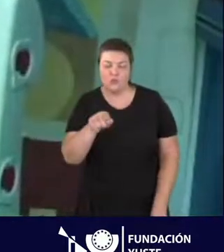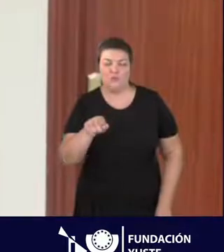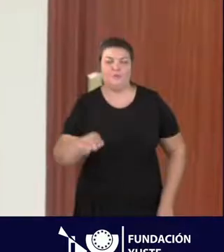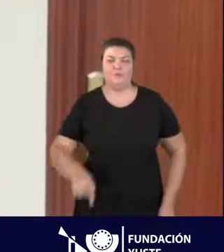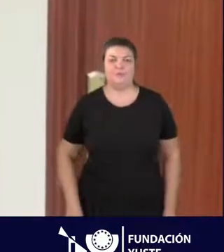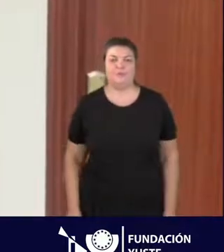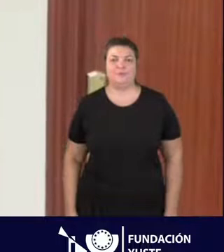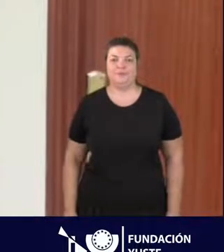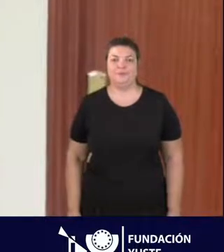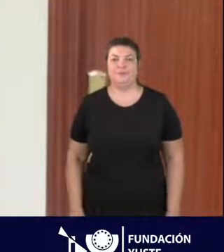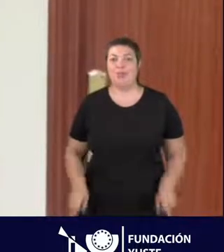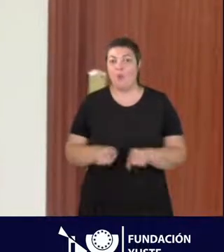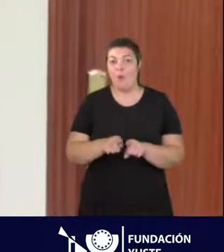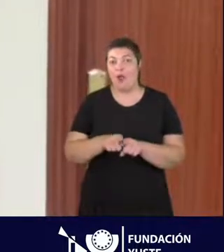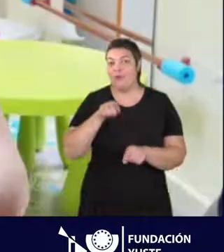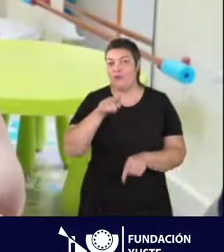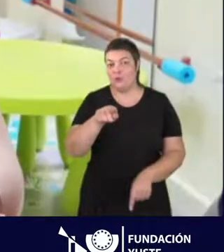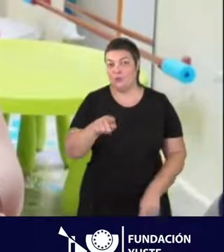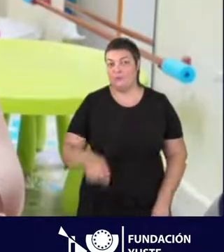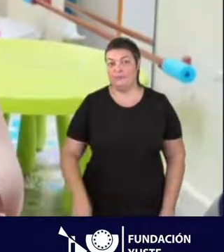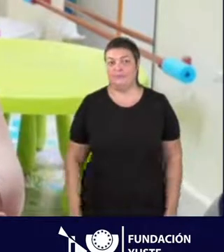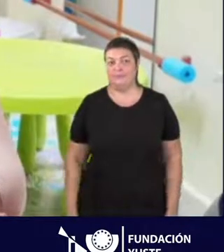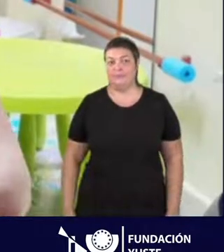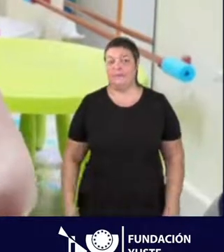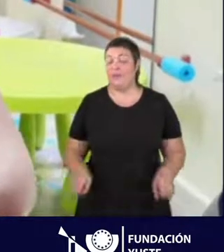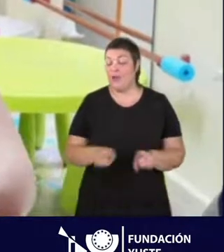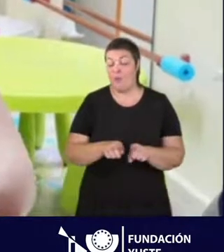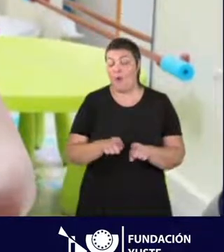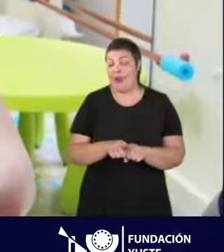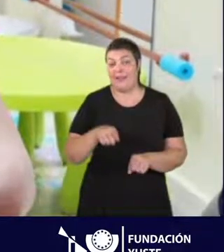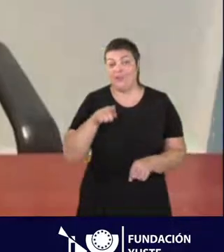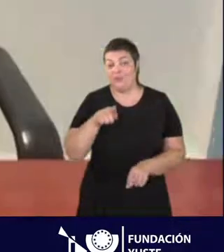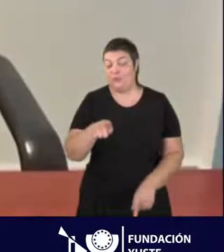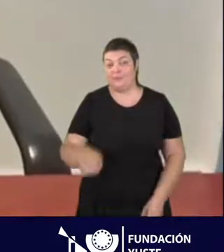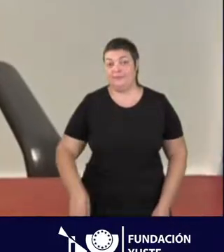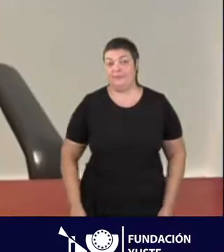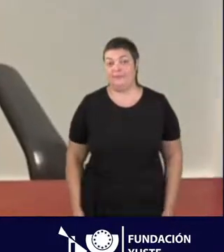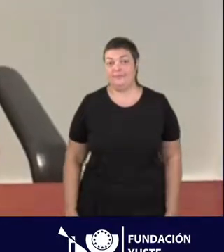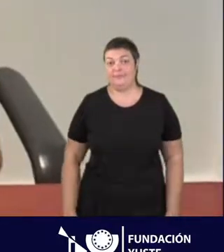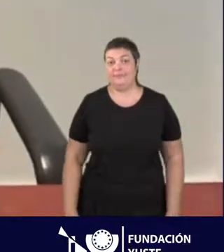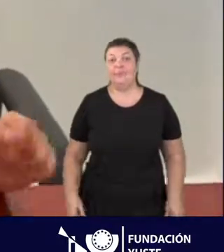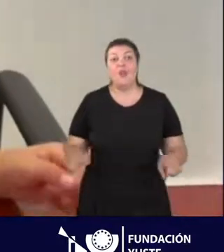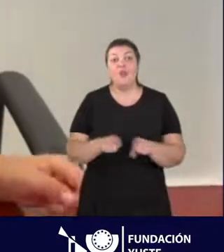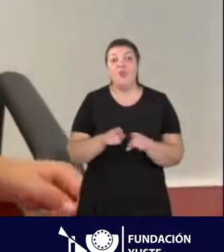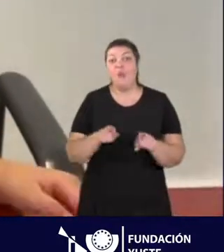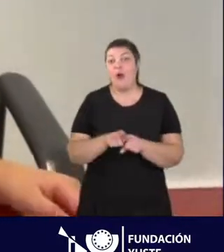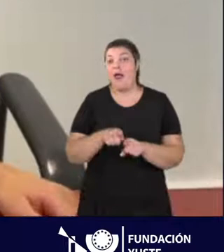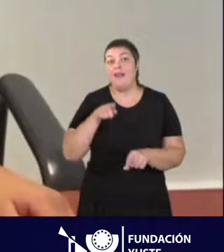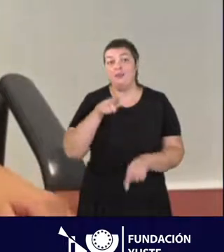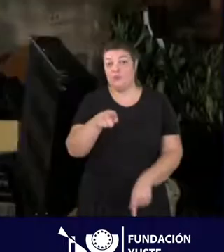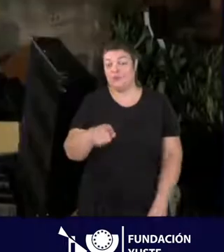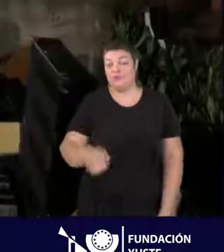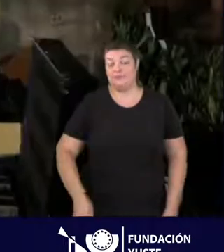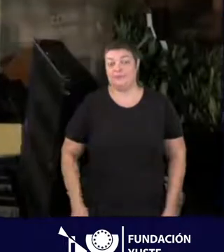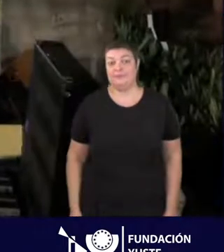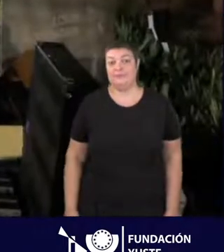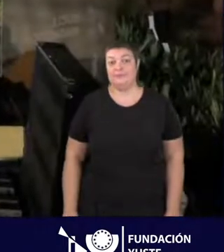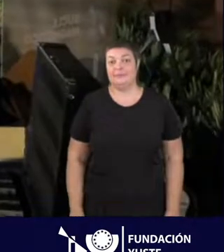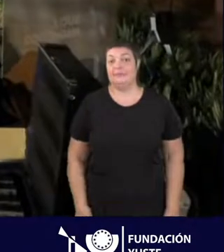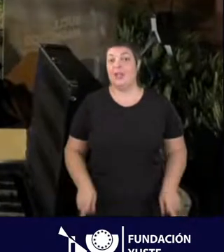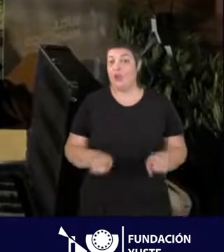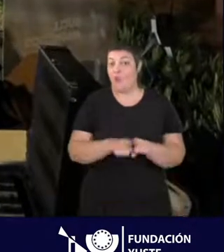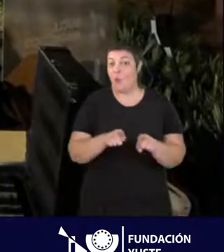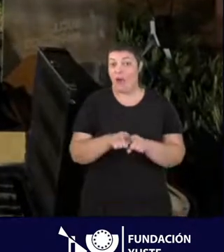tú igual que tú igual que tú igual que tú igual